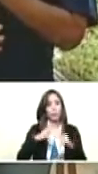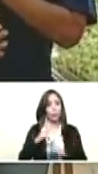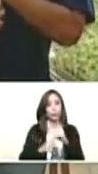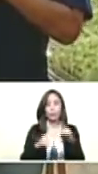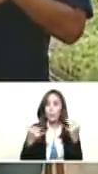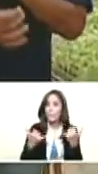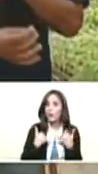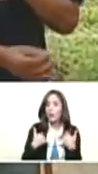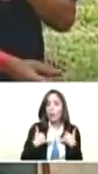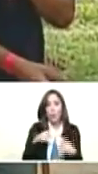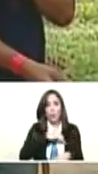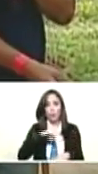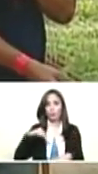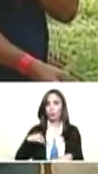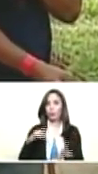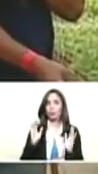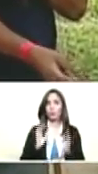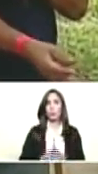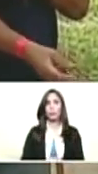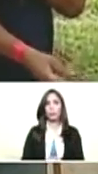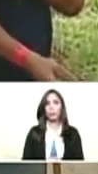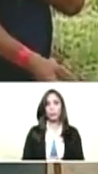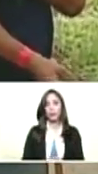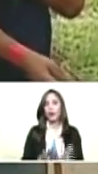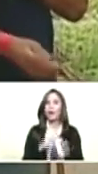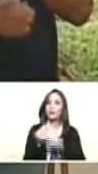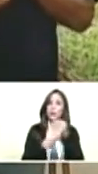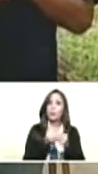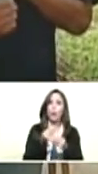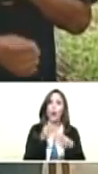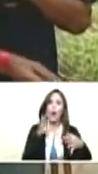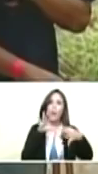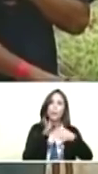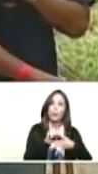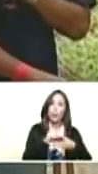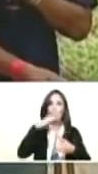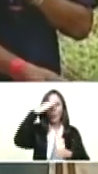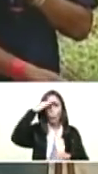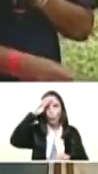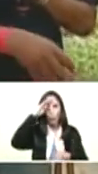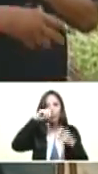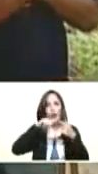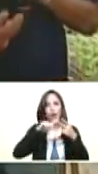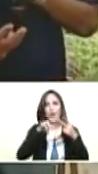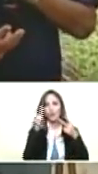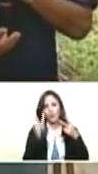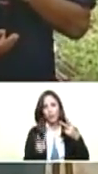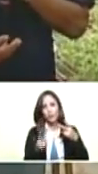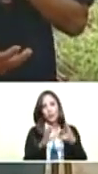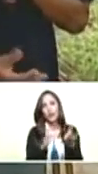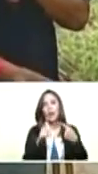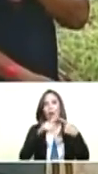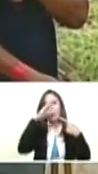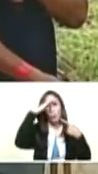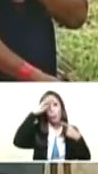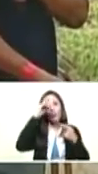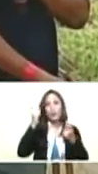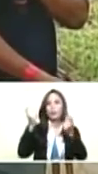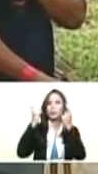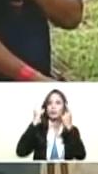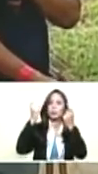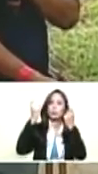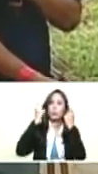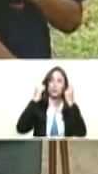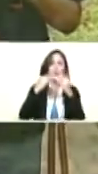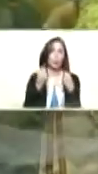mil veces, que gracias al convenio Cuba-Venezuela tenemos la asesoría de esos extraordinarios